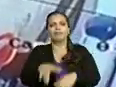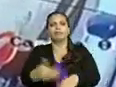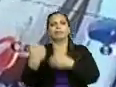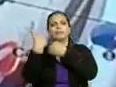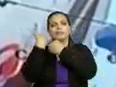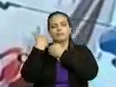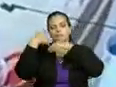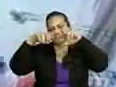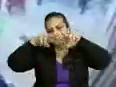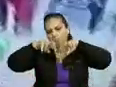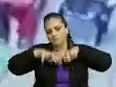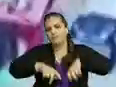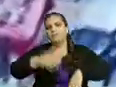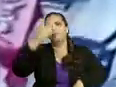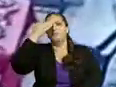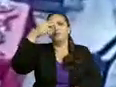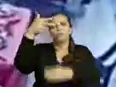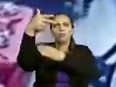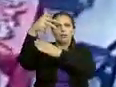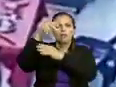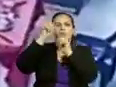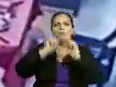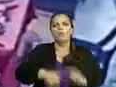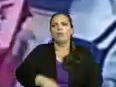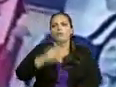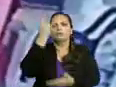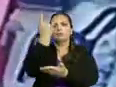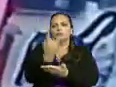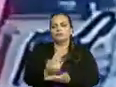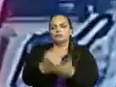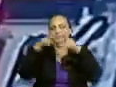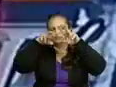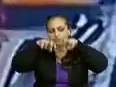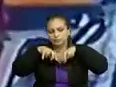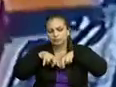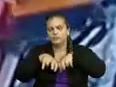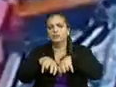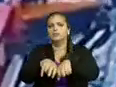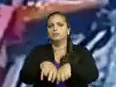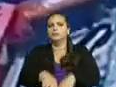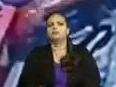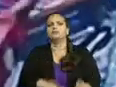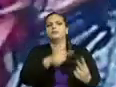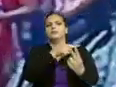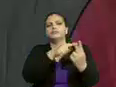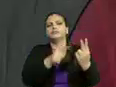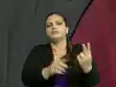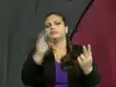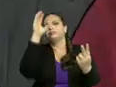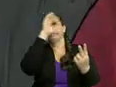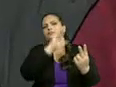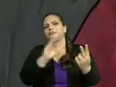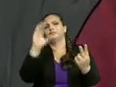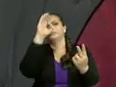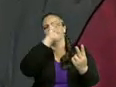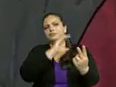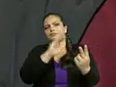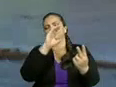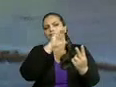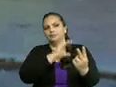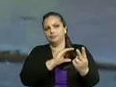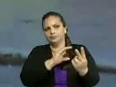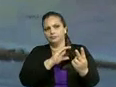y más información para proseguir en la investigación y llegar contra los autores y las personas que hayan